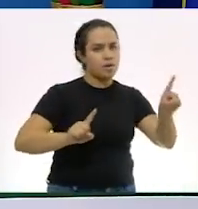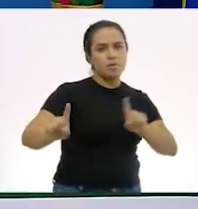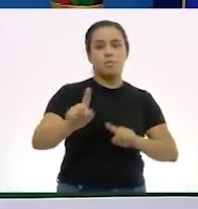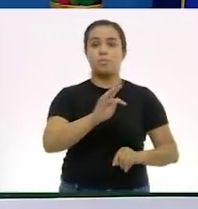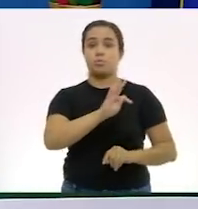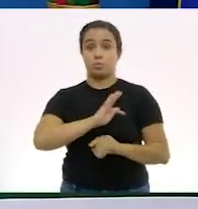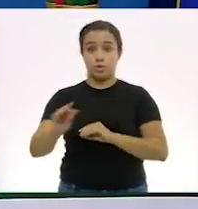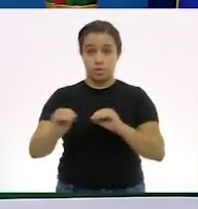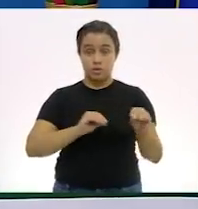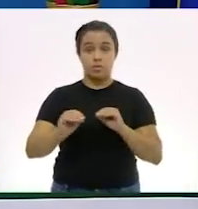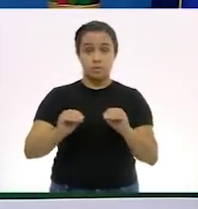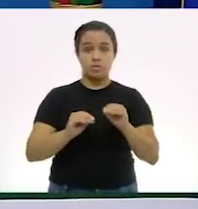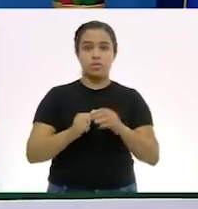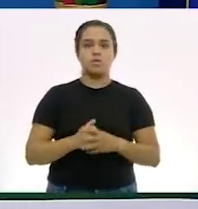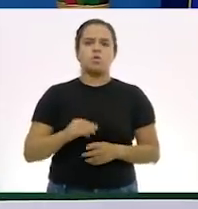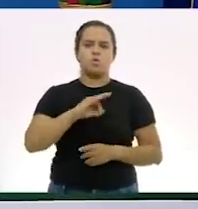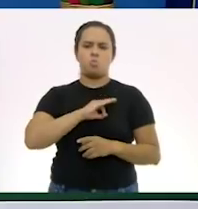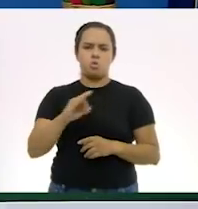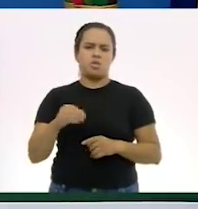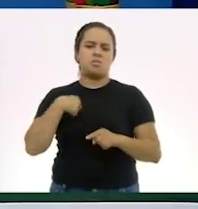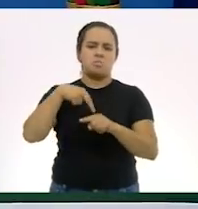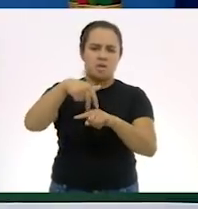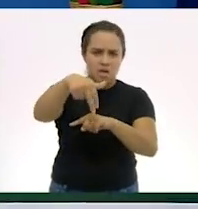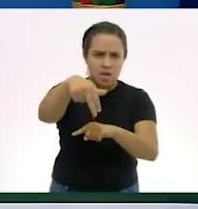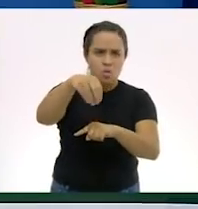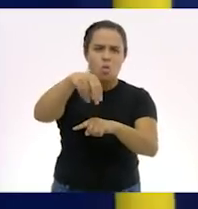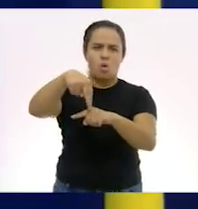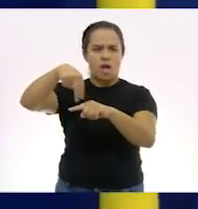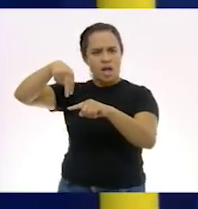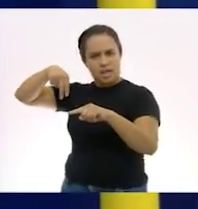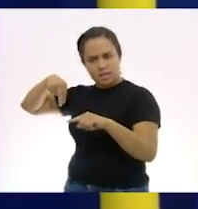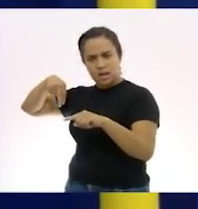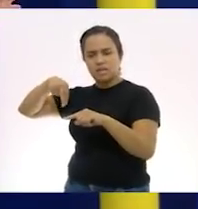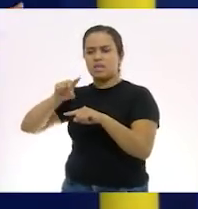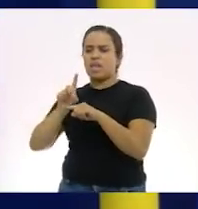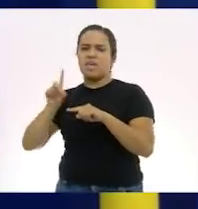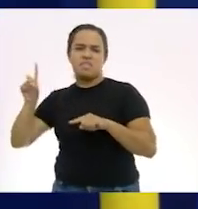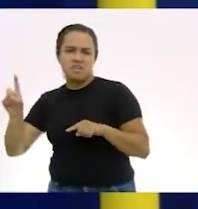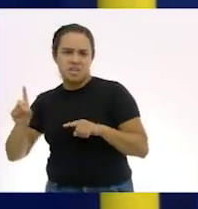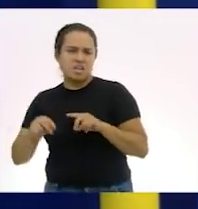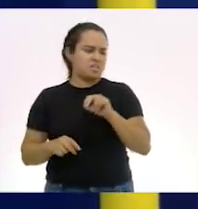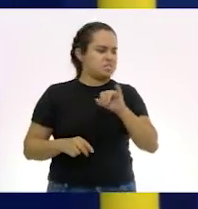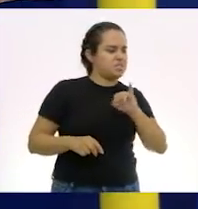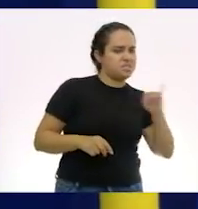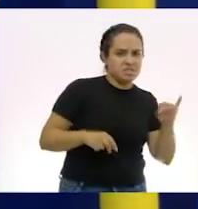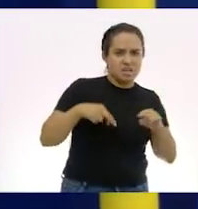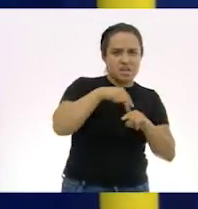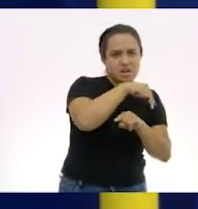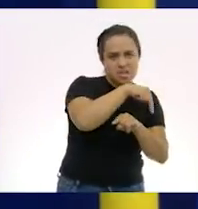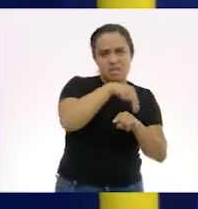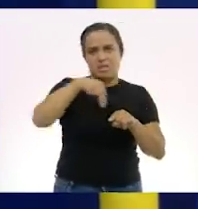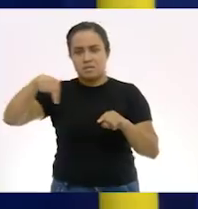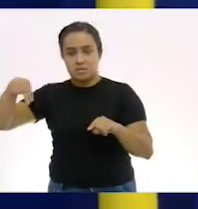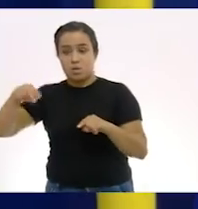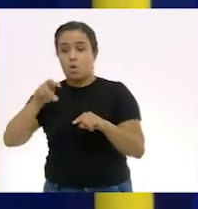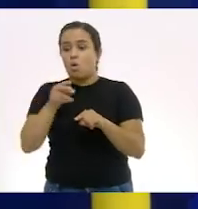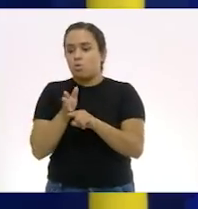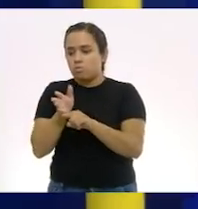tenemos niveles, recordemos. ¿Te parece? Alto. Tenemos alto, medio y bajo. Bajo. Y